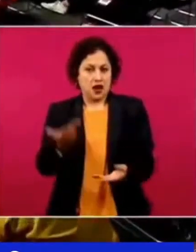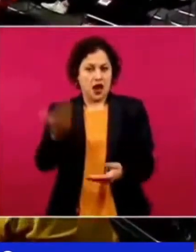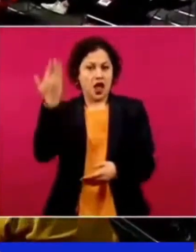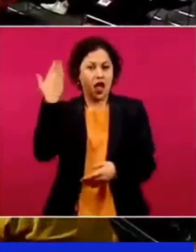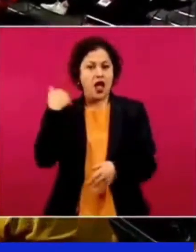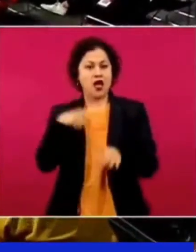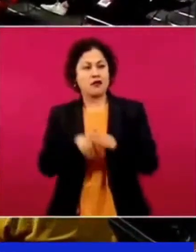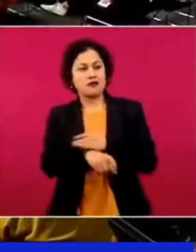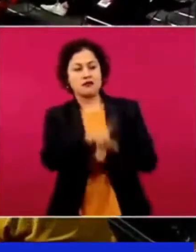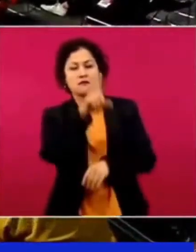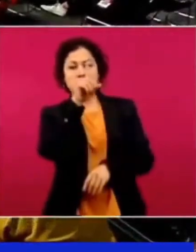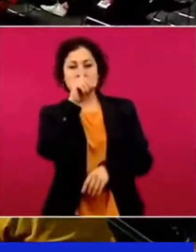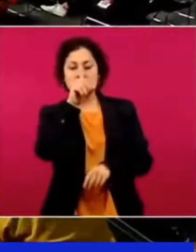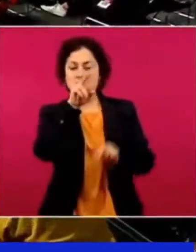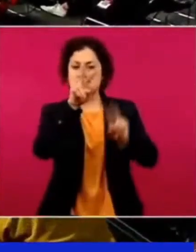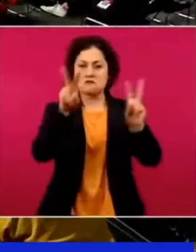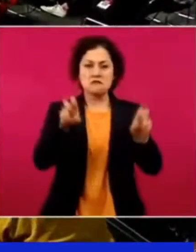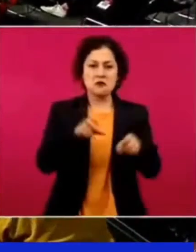y por qué motivo.